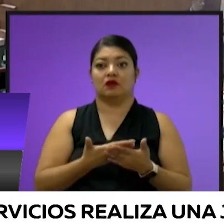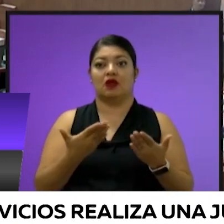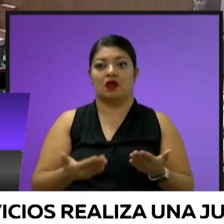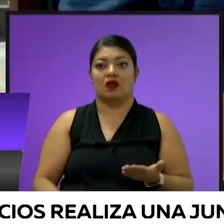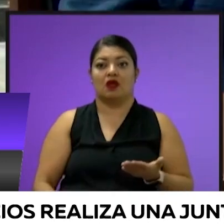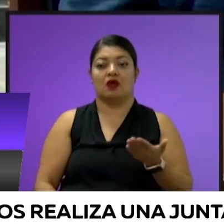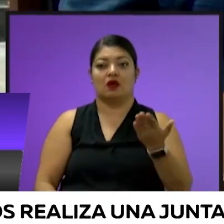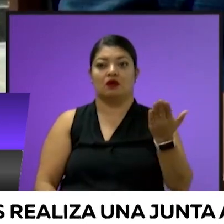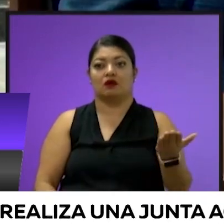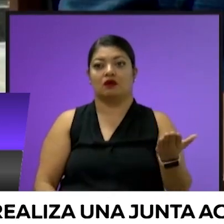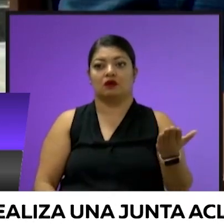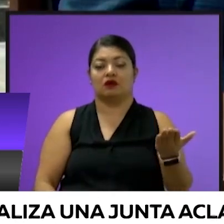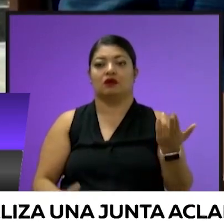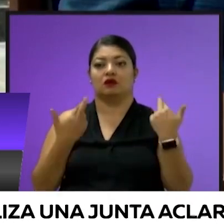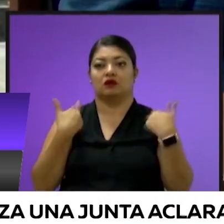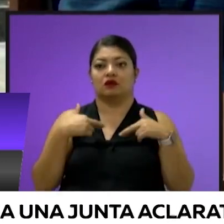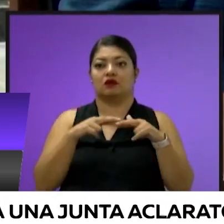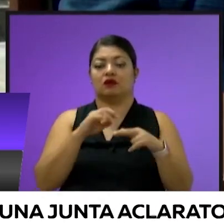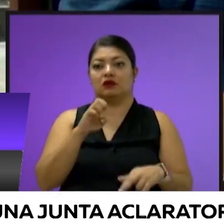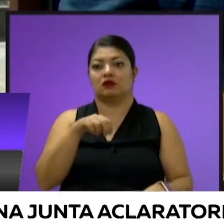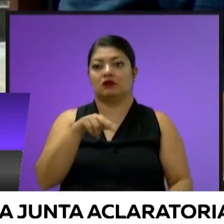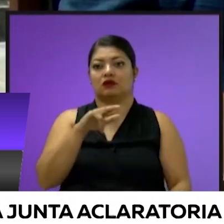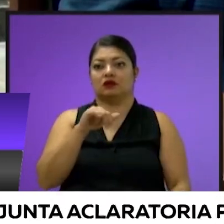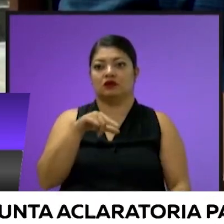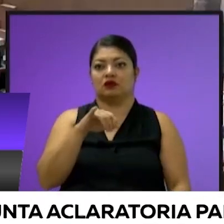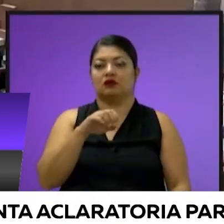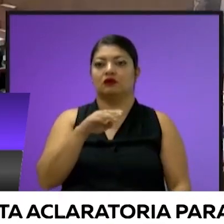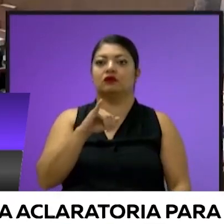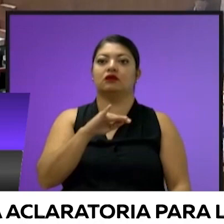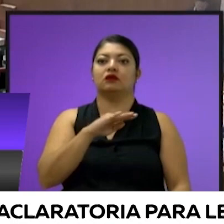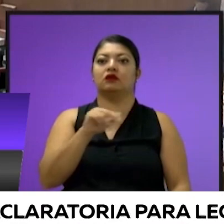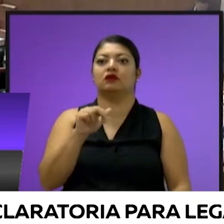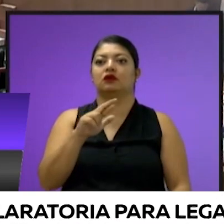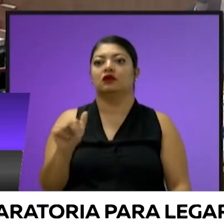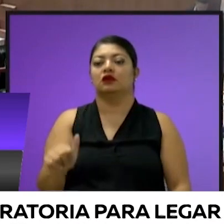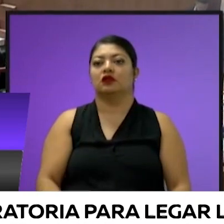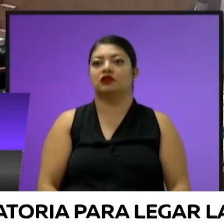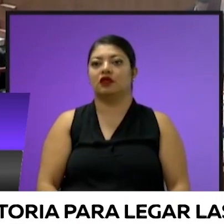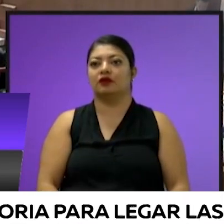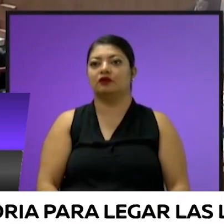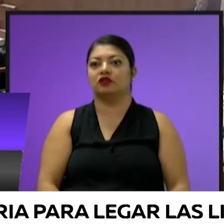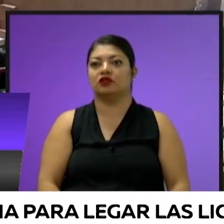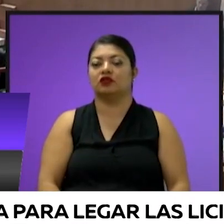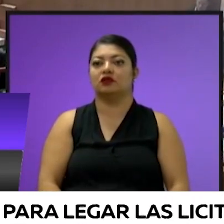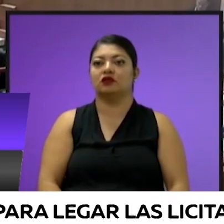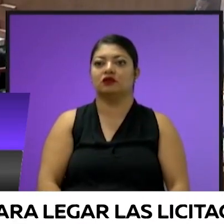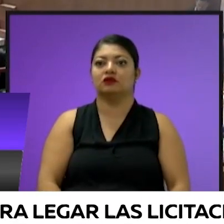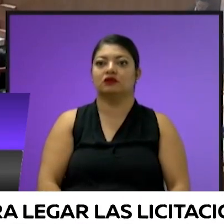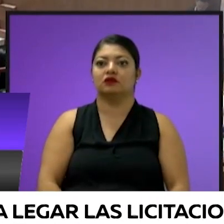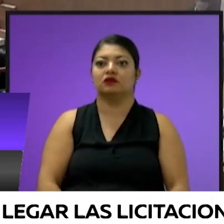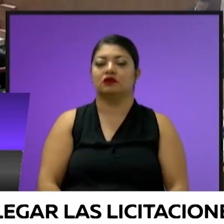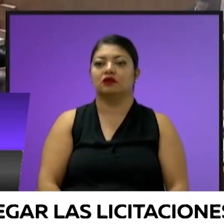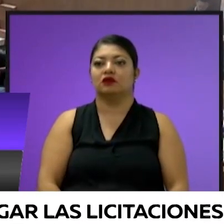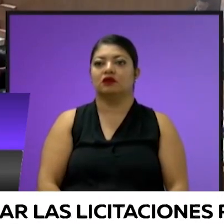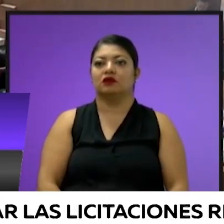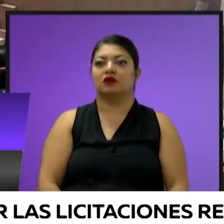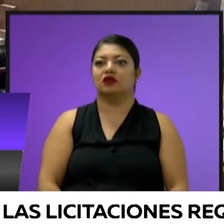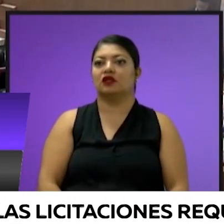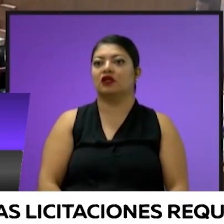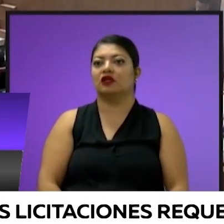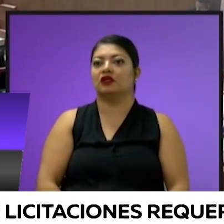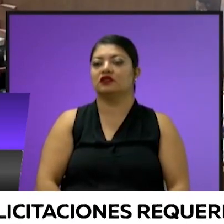la cual se realizó con transparencia y claridad para todos los que participaron en ella. Fueron respetados los tiempos y las bases de